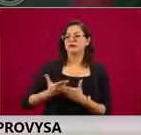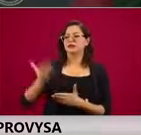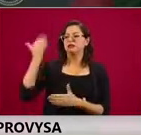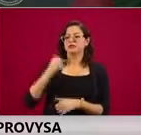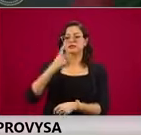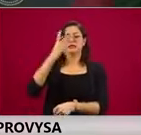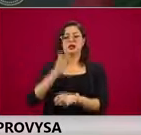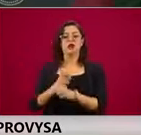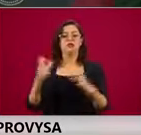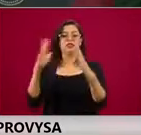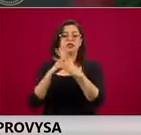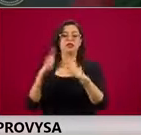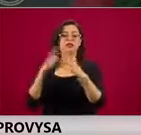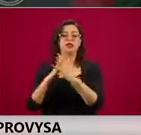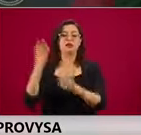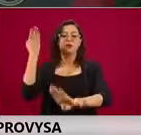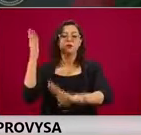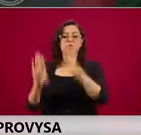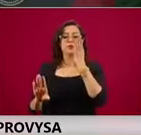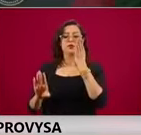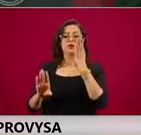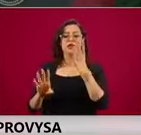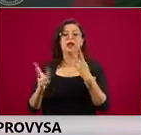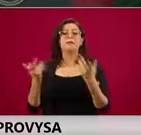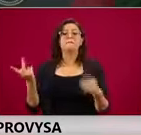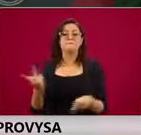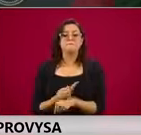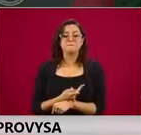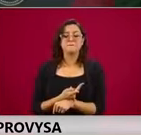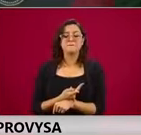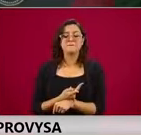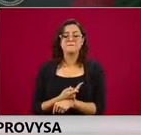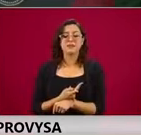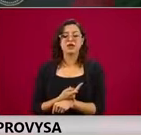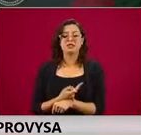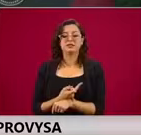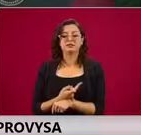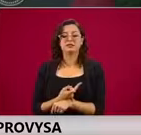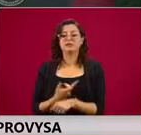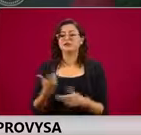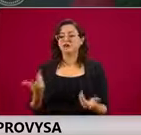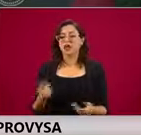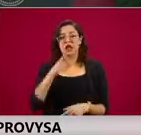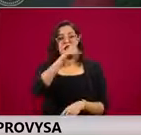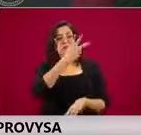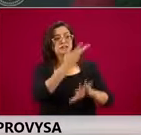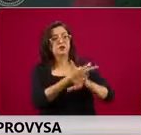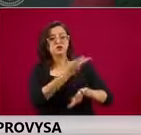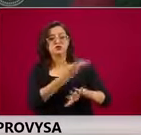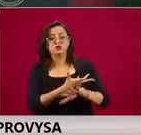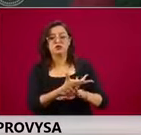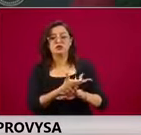los de Estados Unidos: ¿de verdad se la creyeron?